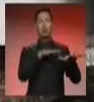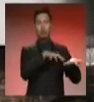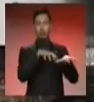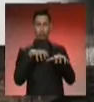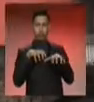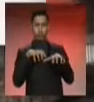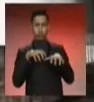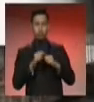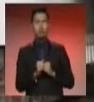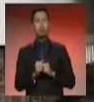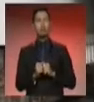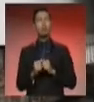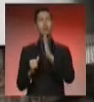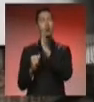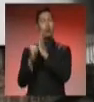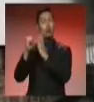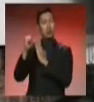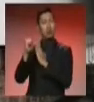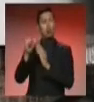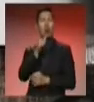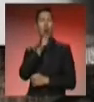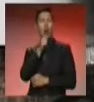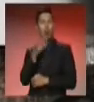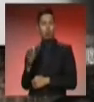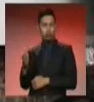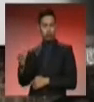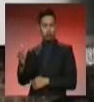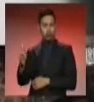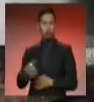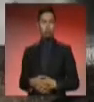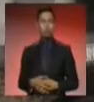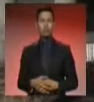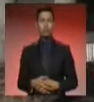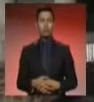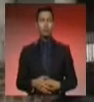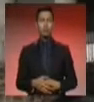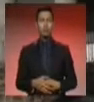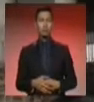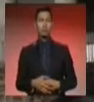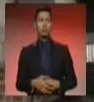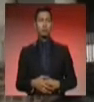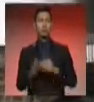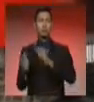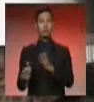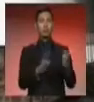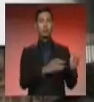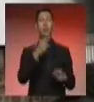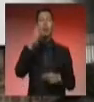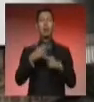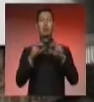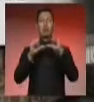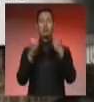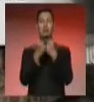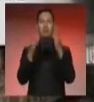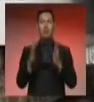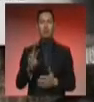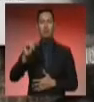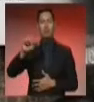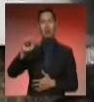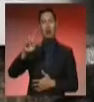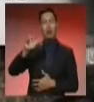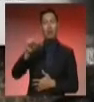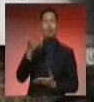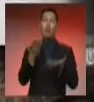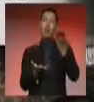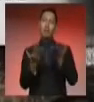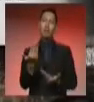de Agricultura y Ana Drowet en el Ministerio de Acuicultura. La ex asambleísta María Alejandra Vicuña podría